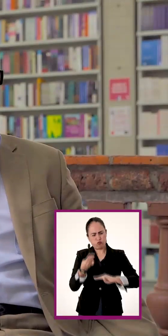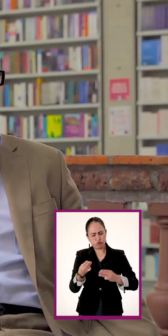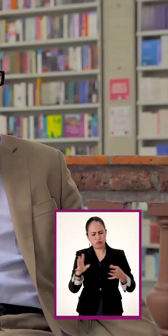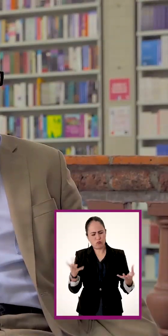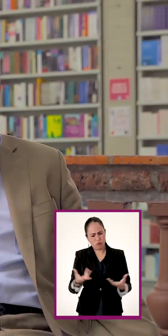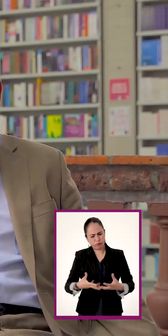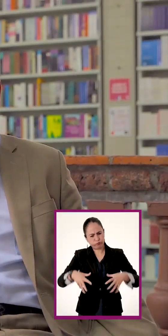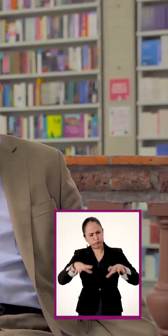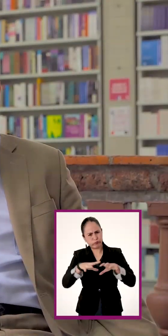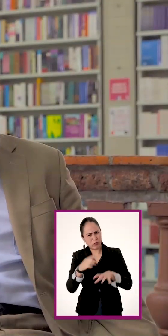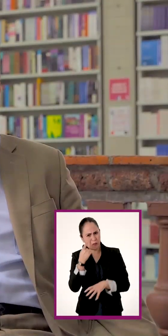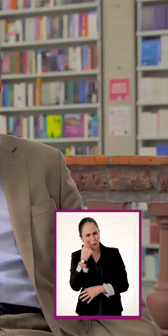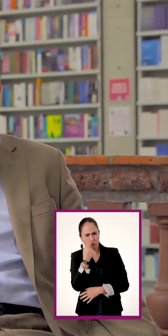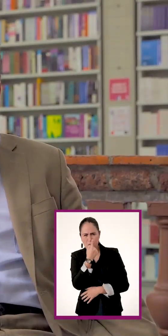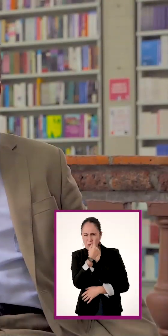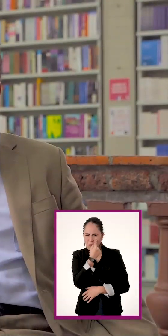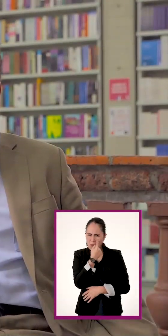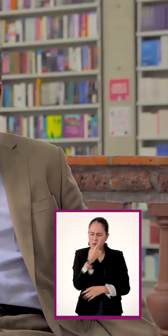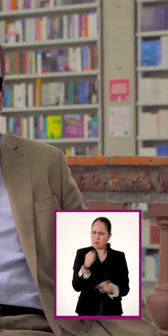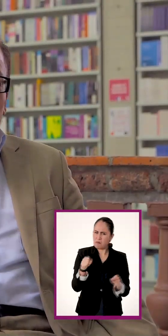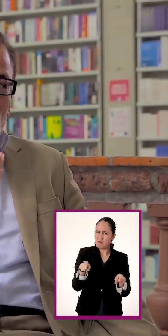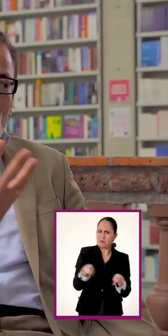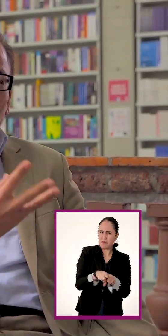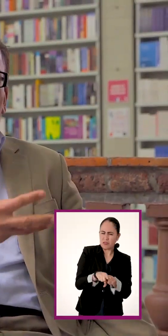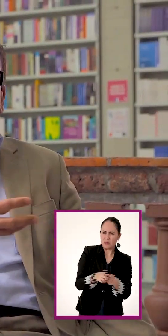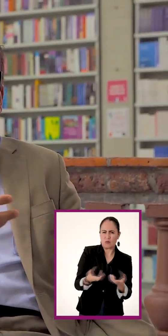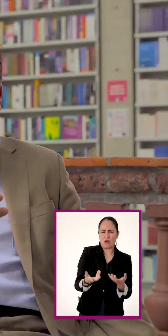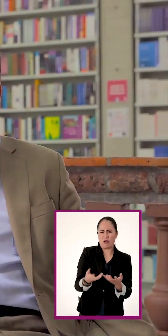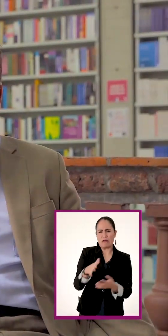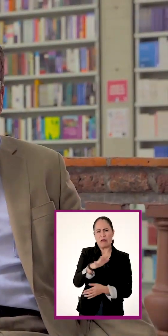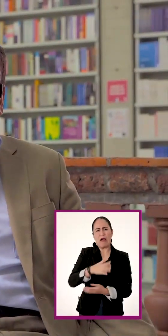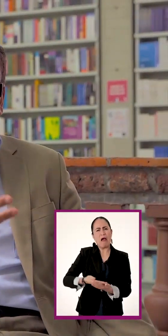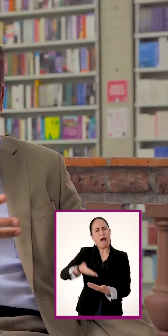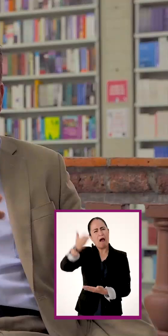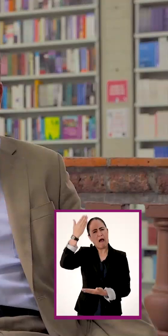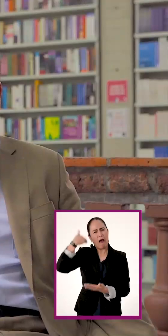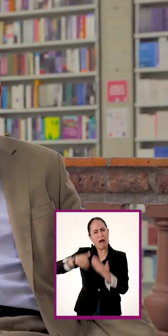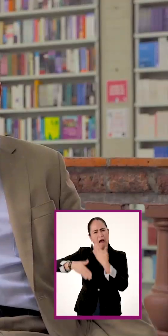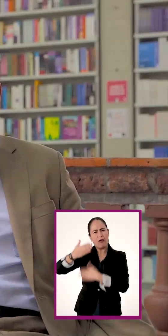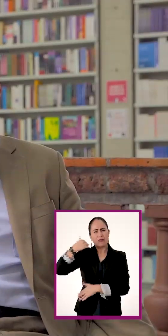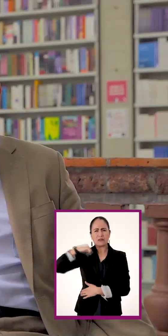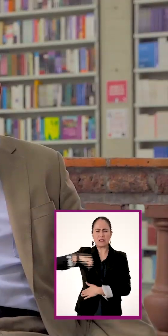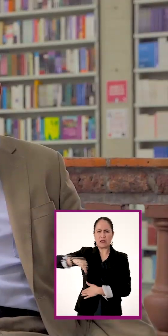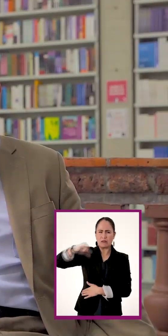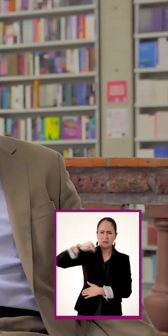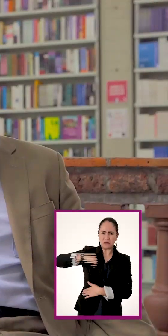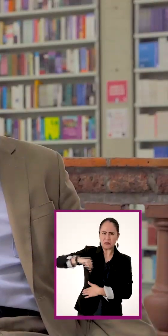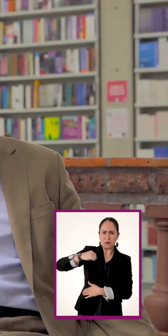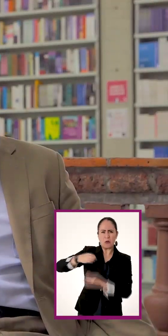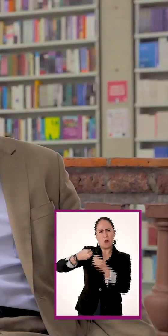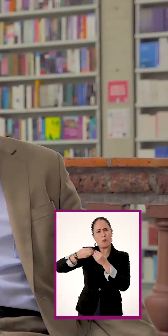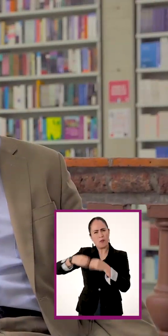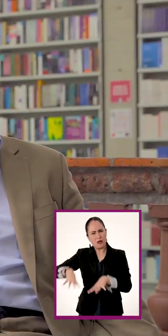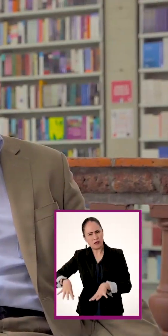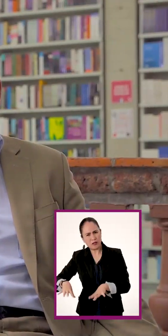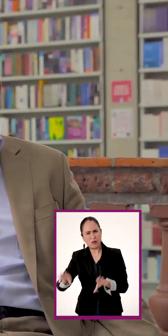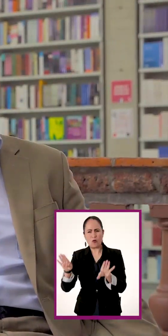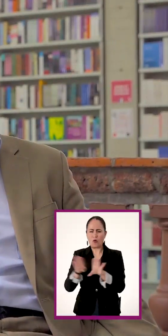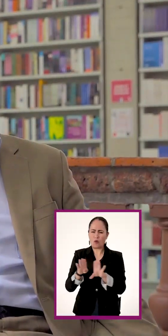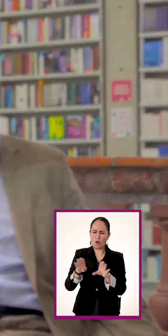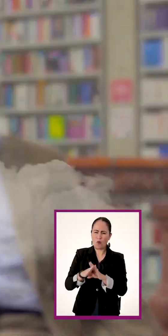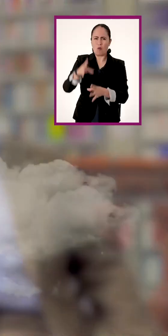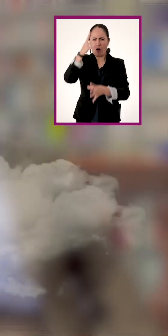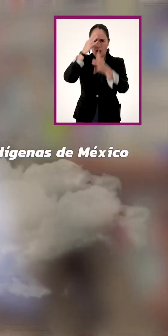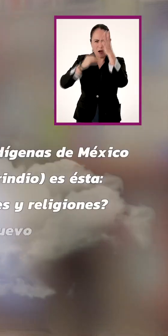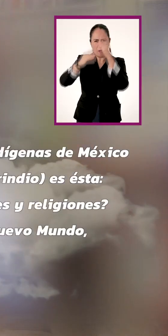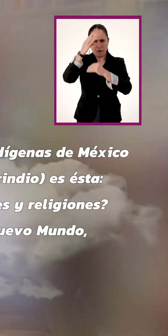el mundo con estos ojos. Entonces, ese otro mundo ya ha ido, perdido, que se está apenas recuperando a través de